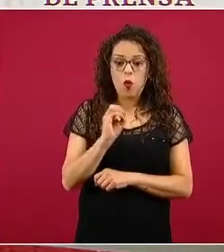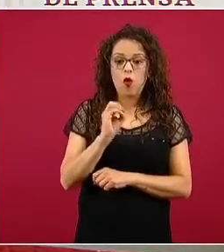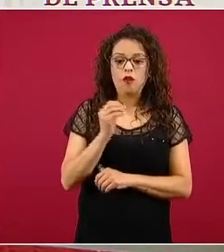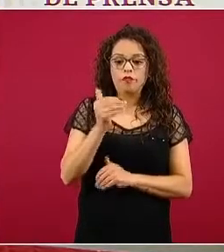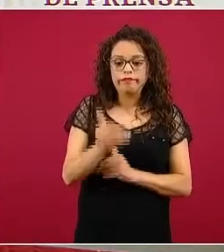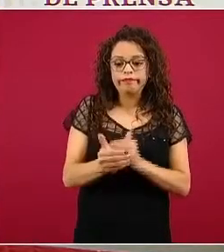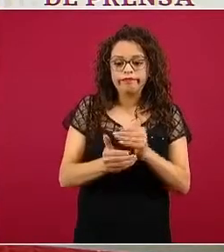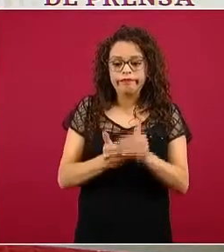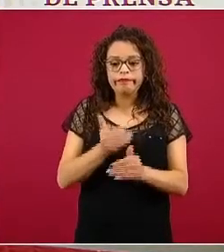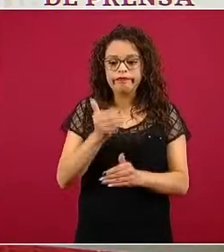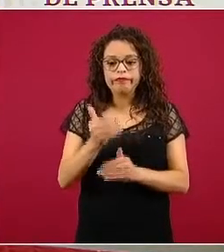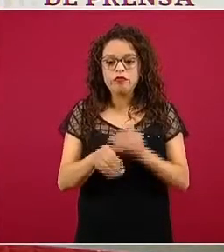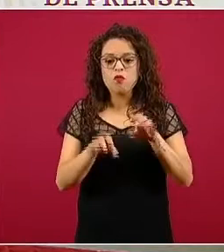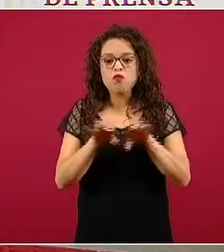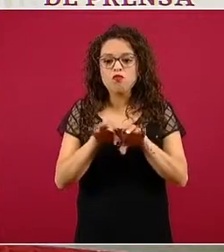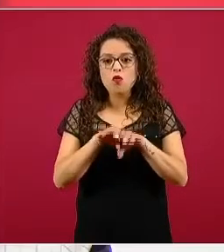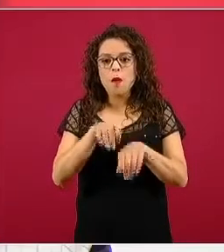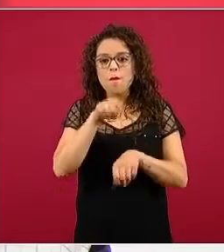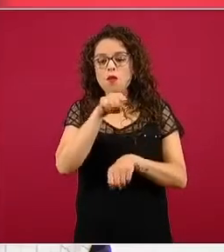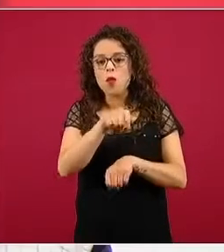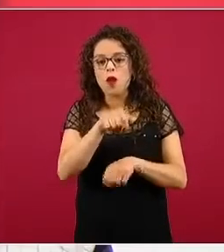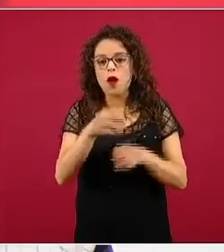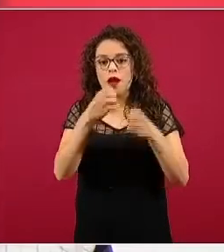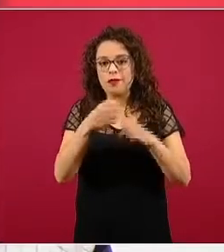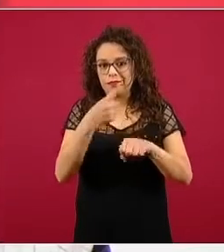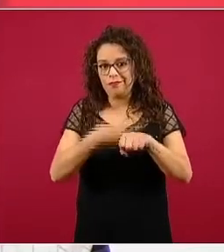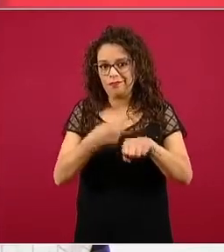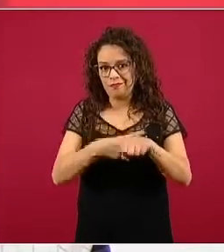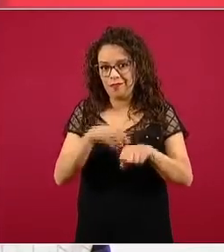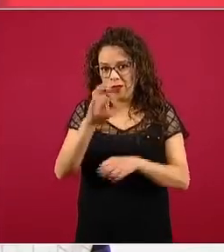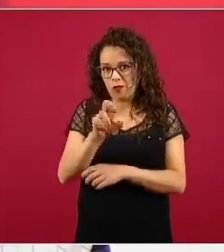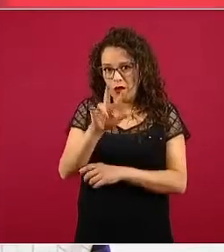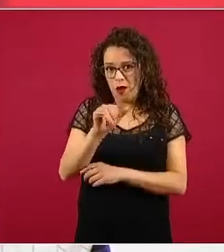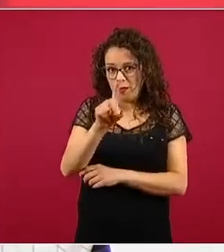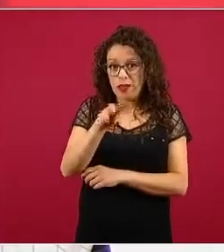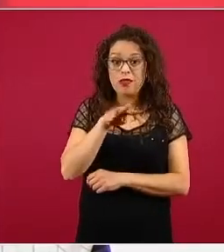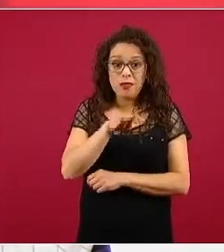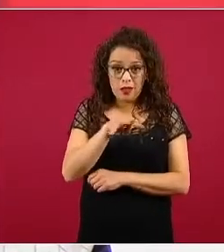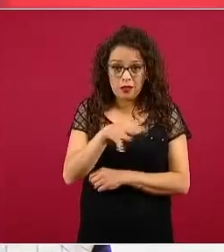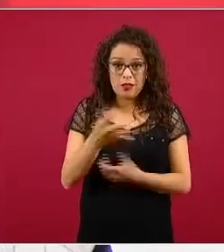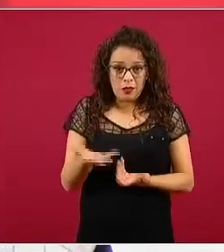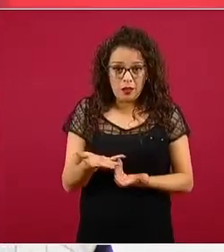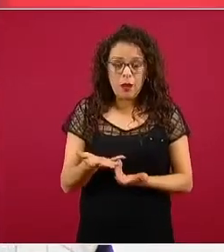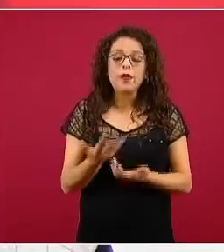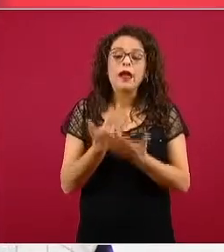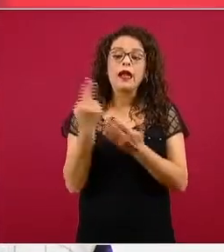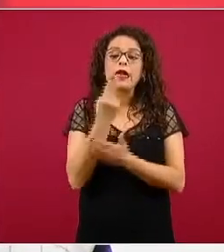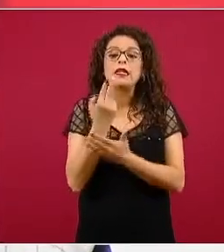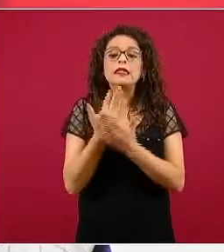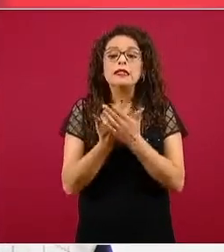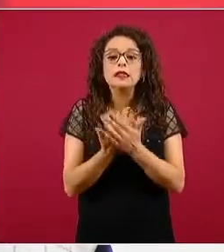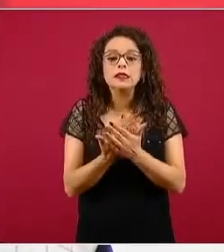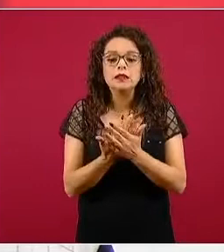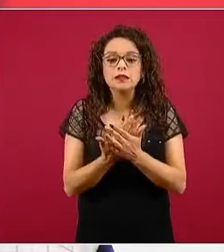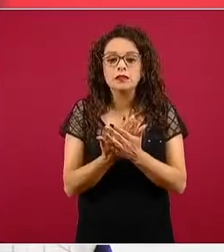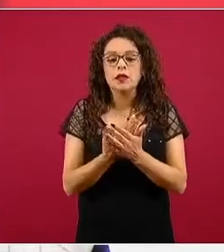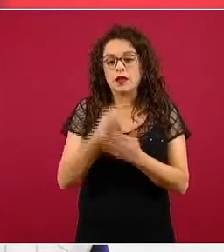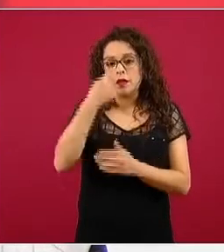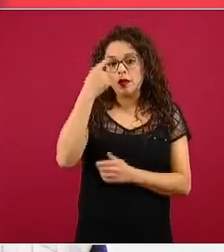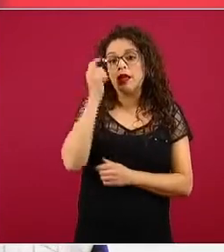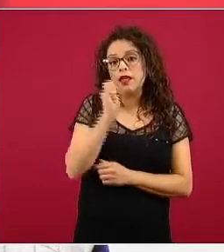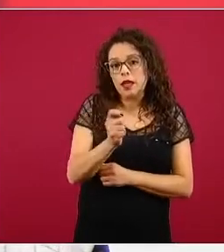dicho, del paciente o de la persona que sufrió COVID-19, pues entonces se espera que pueda haber un mayor